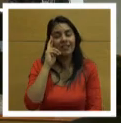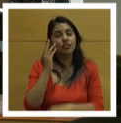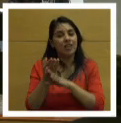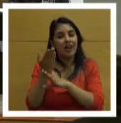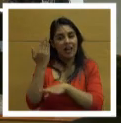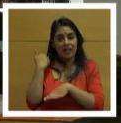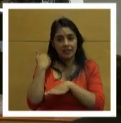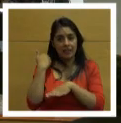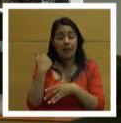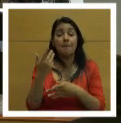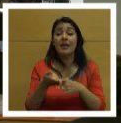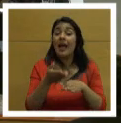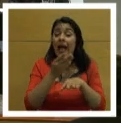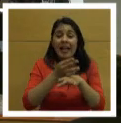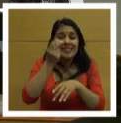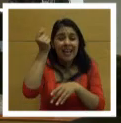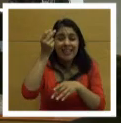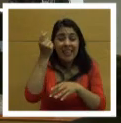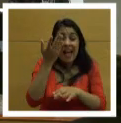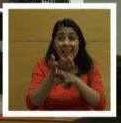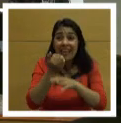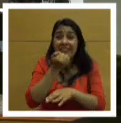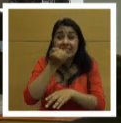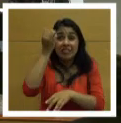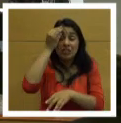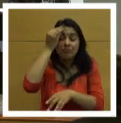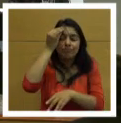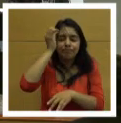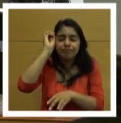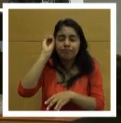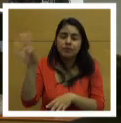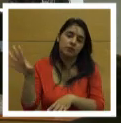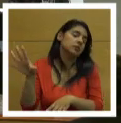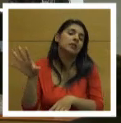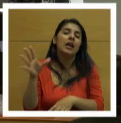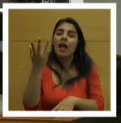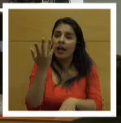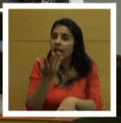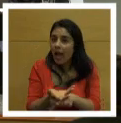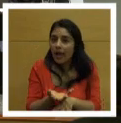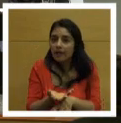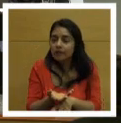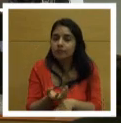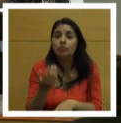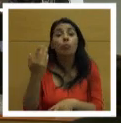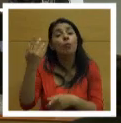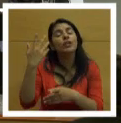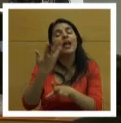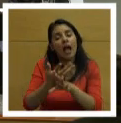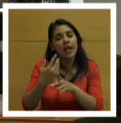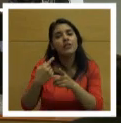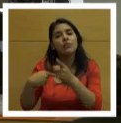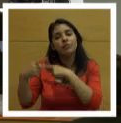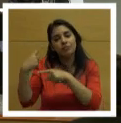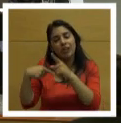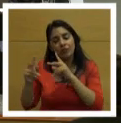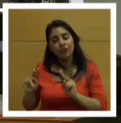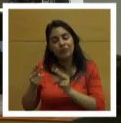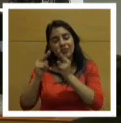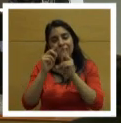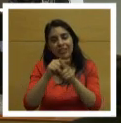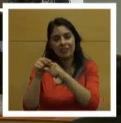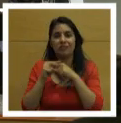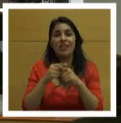manera, desligarse de estas concepciones que tan arraigadas tenemos por un tema de una construcción histórica social.